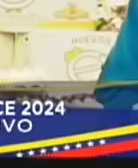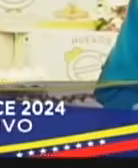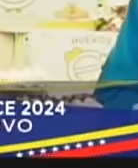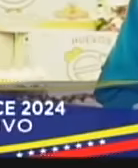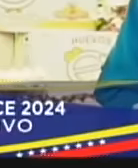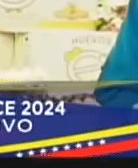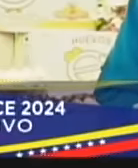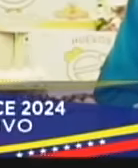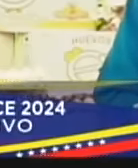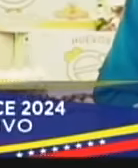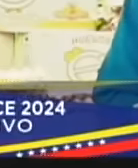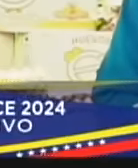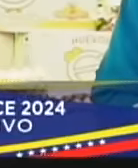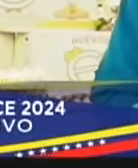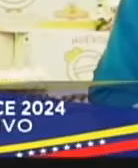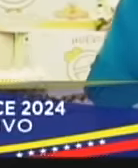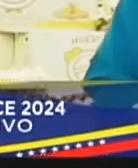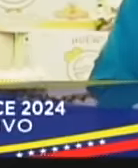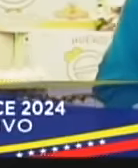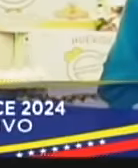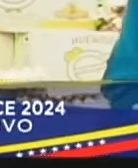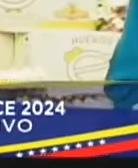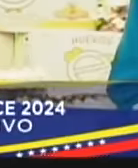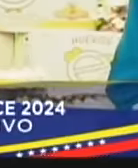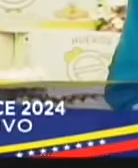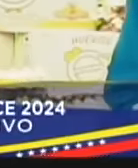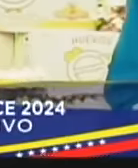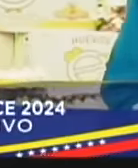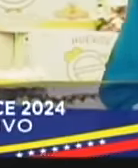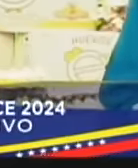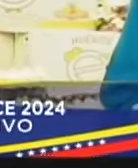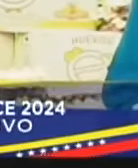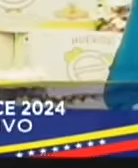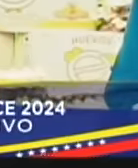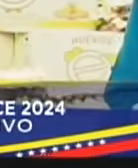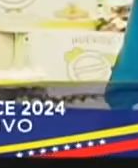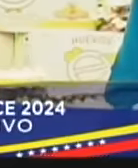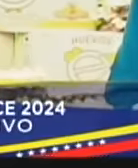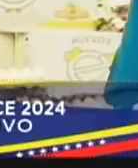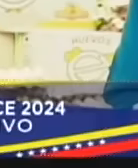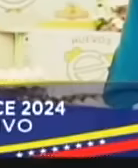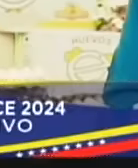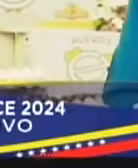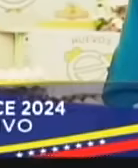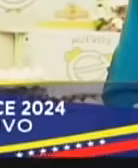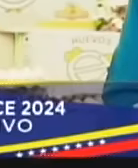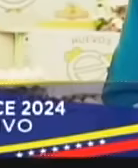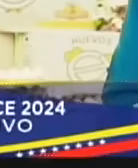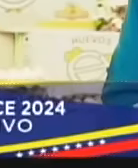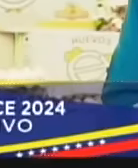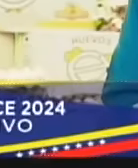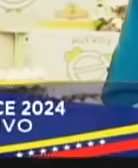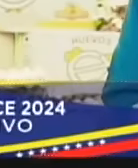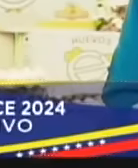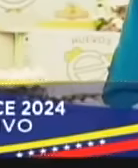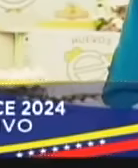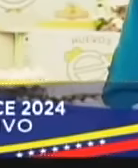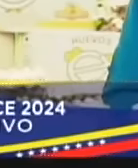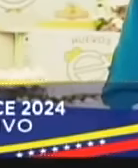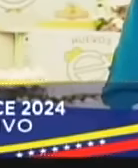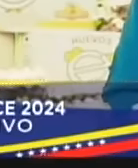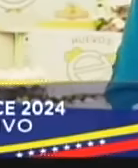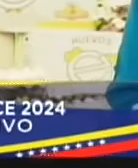avanzar, compañeros ministros, hacia un gobierno más productivo y más eficiente, cada vez más. Venezuela quiere un